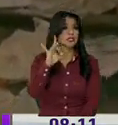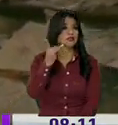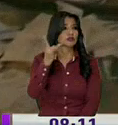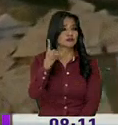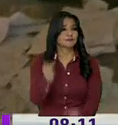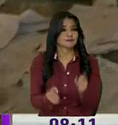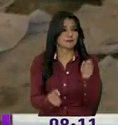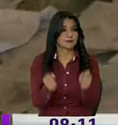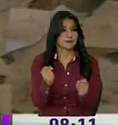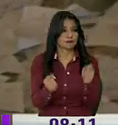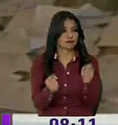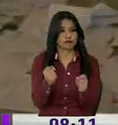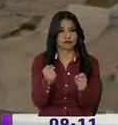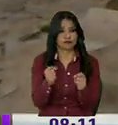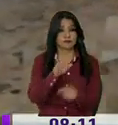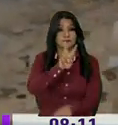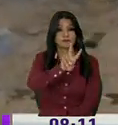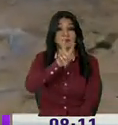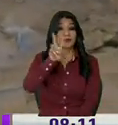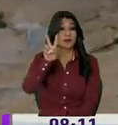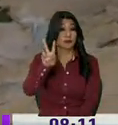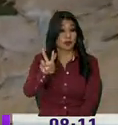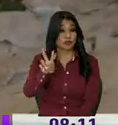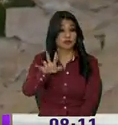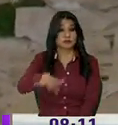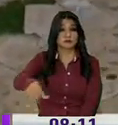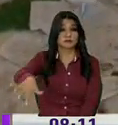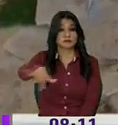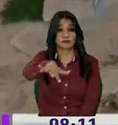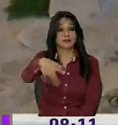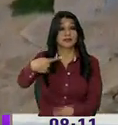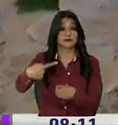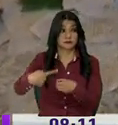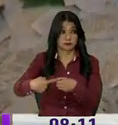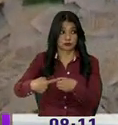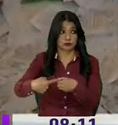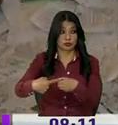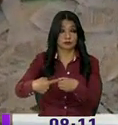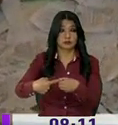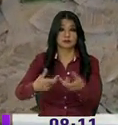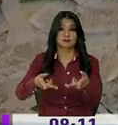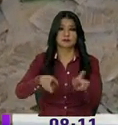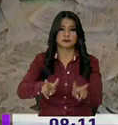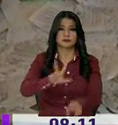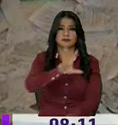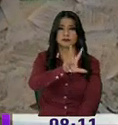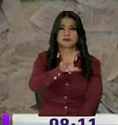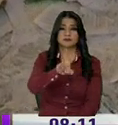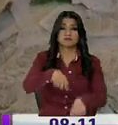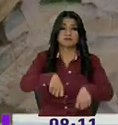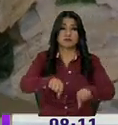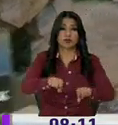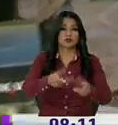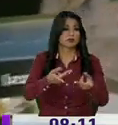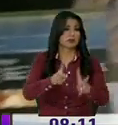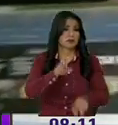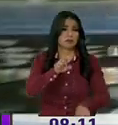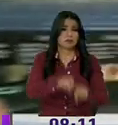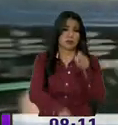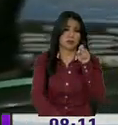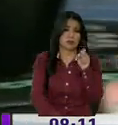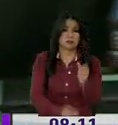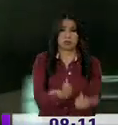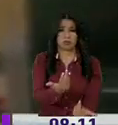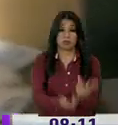vehículos, de los cuales 22 corresponden al Distrito Metropolitano. Igual forma, 30 motos han sido totalmente